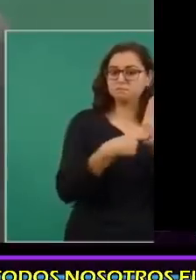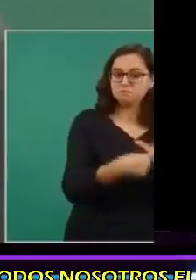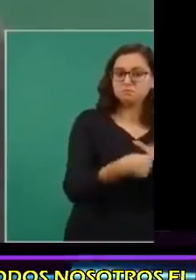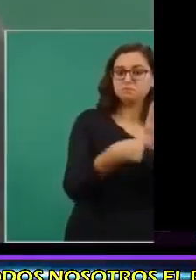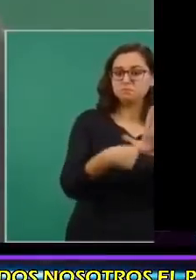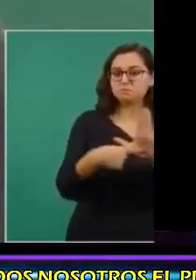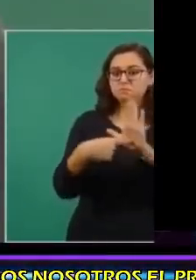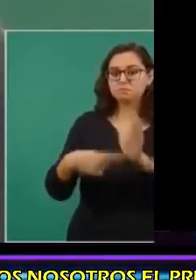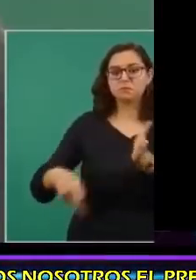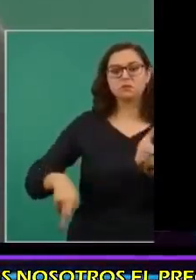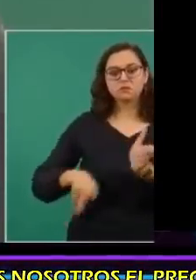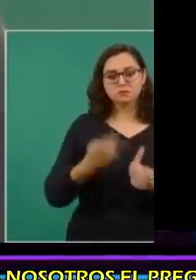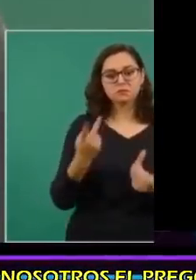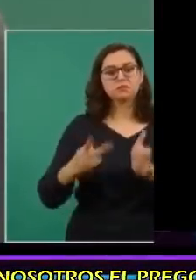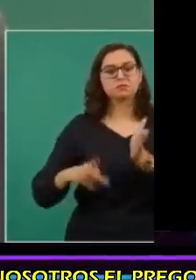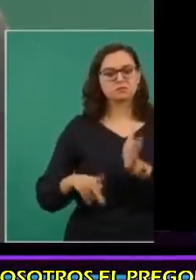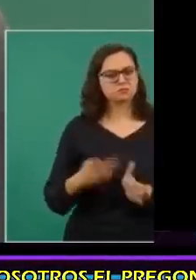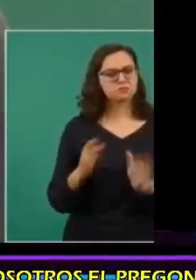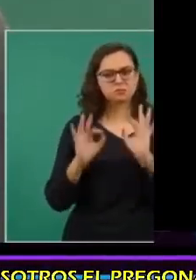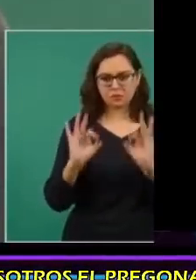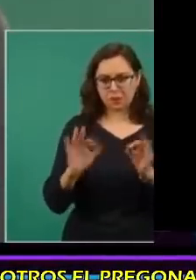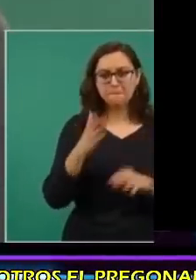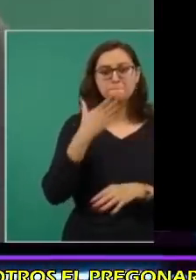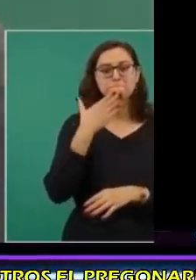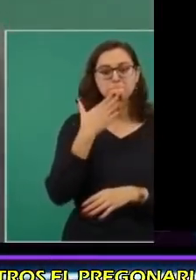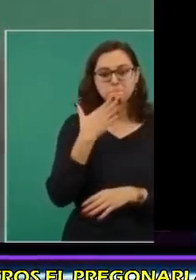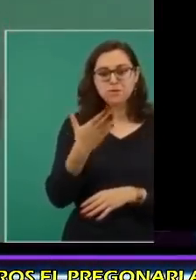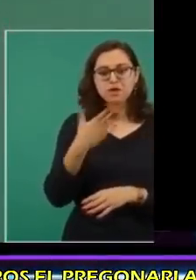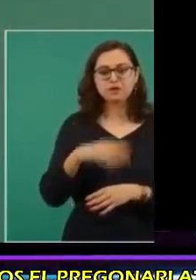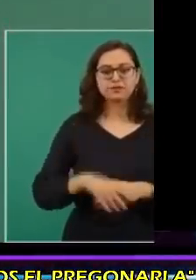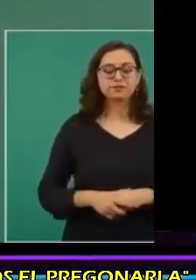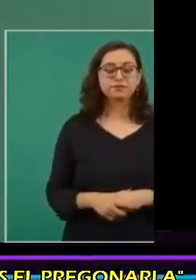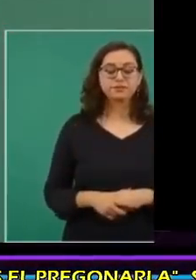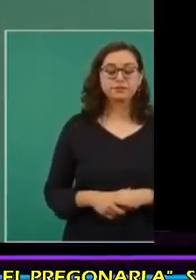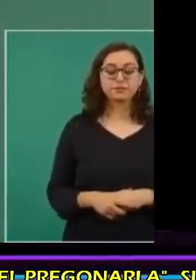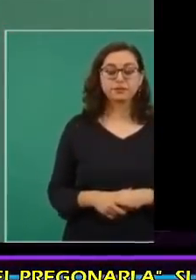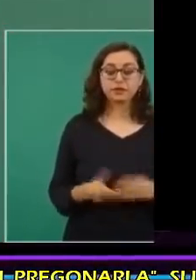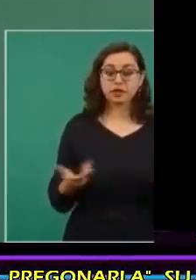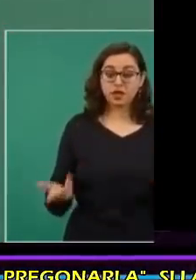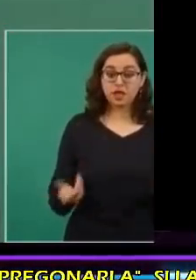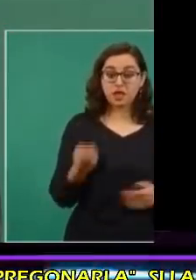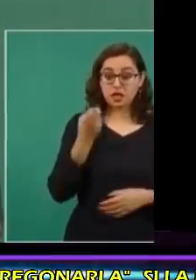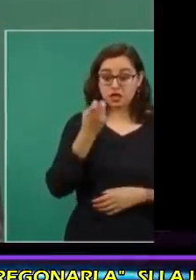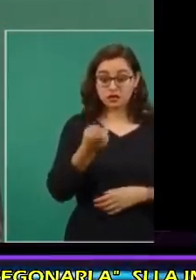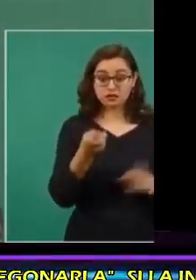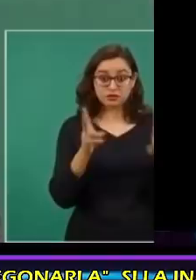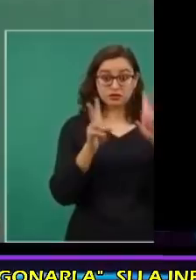qué así ya no hay medias tintas